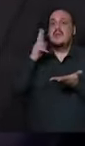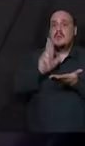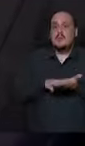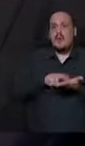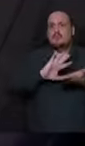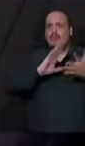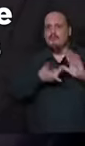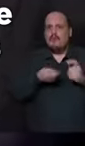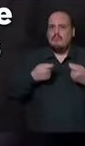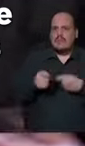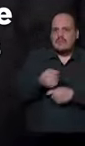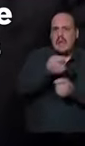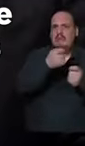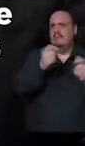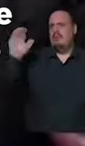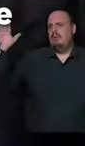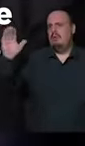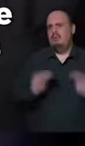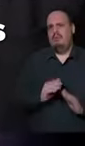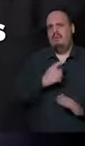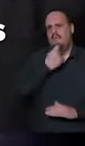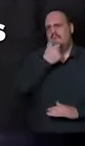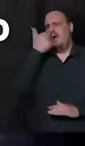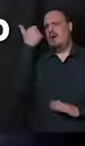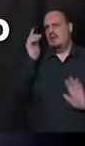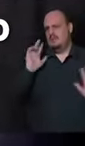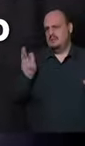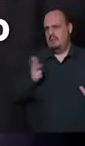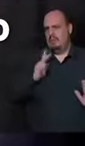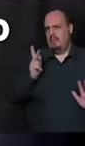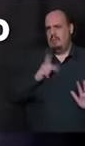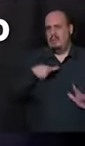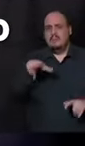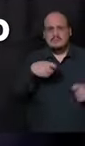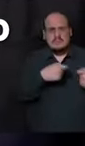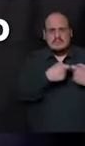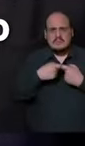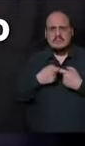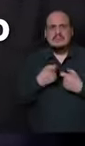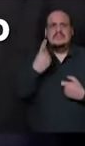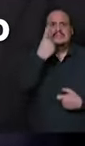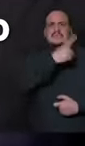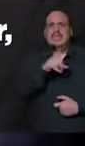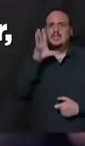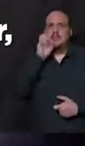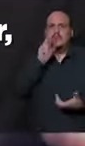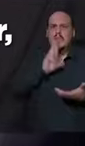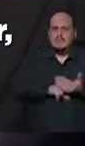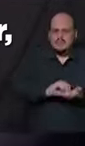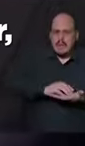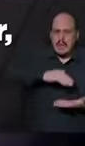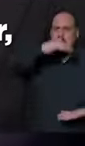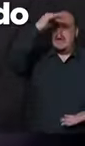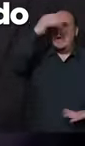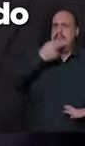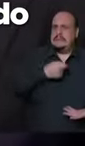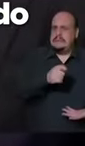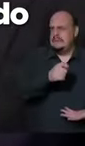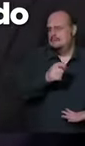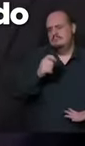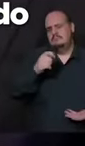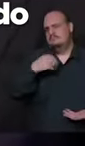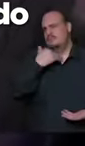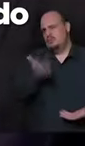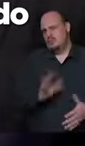tributario porque no es justo que comerciantes y empresarios terminen liquidando 150 impuestos en tercer lugar hemos